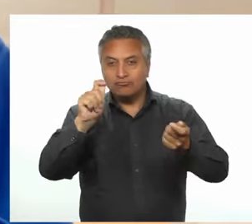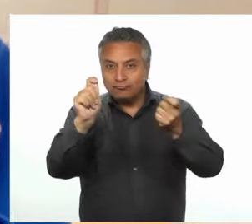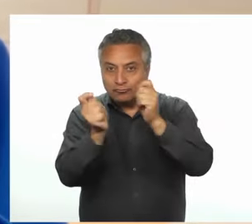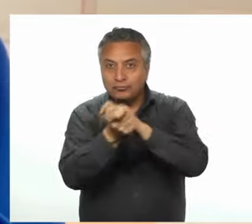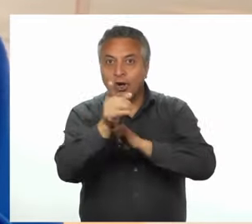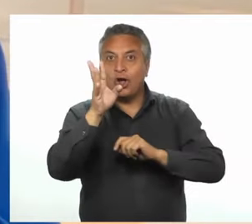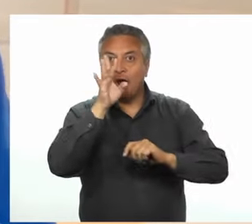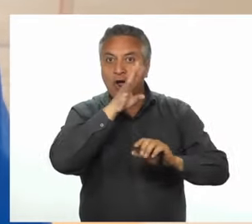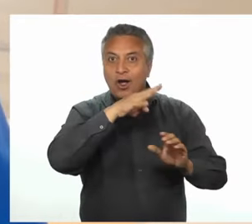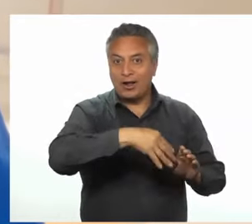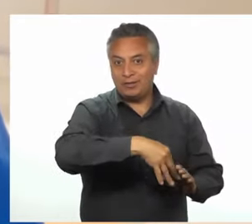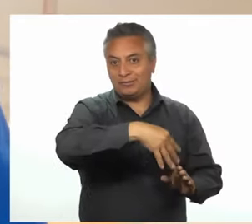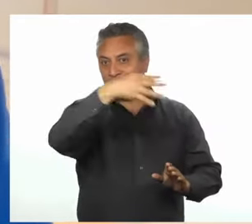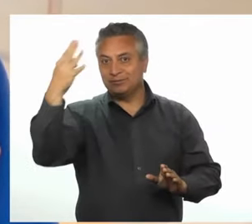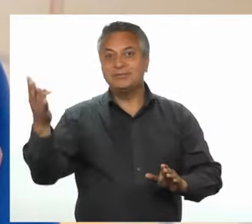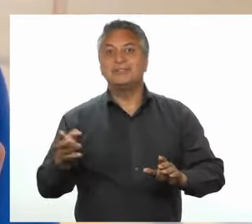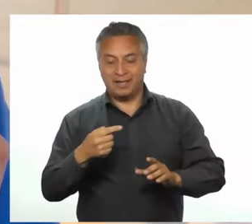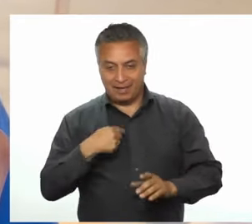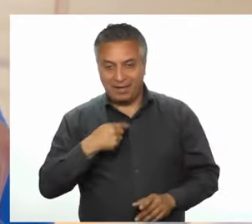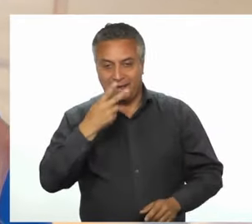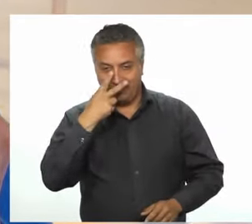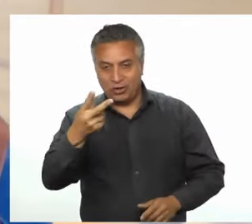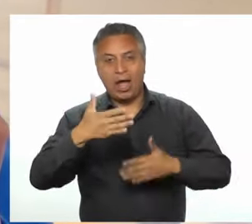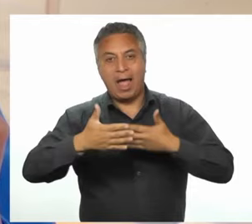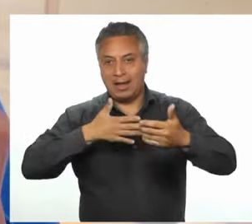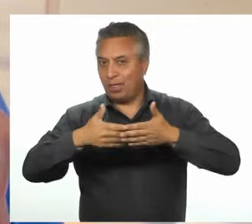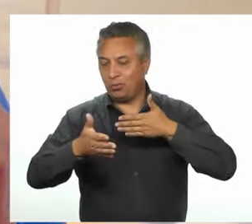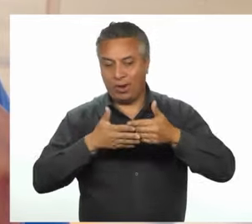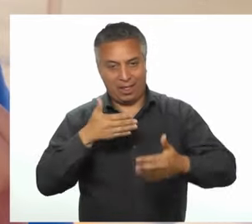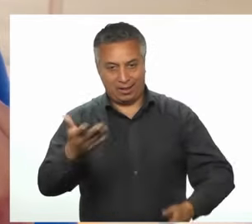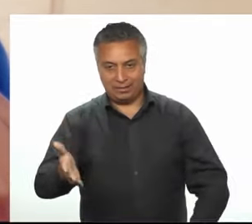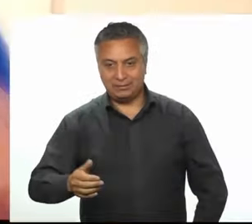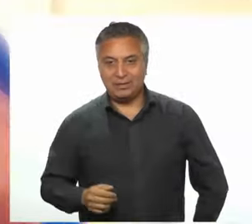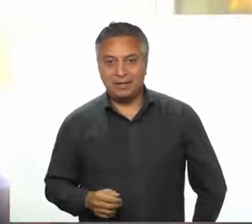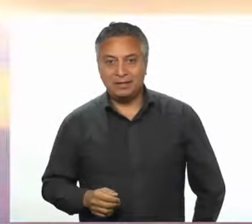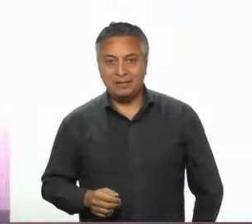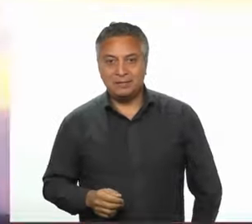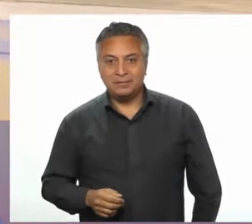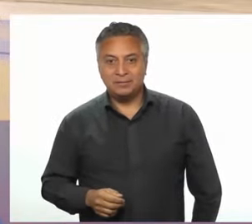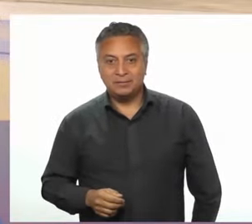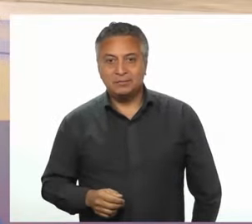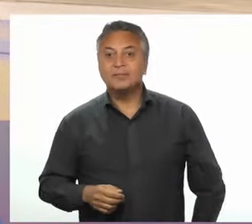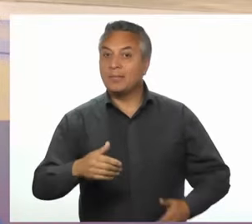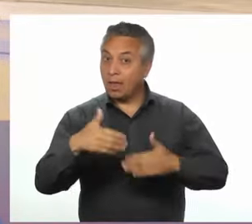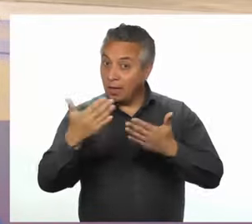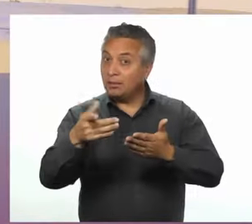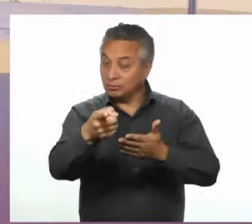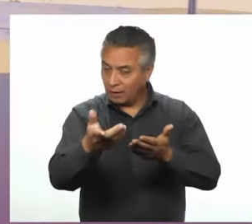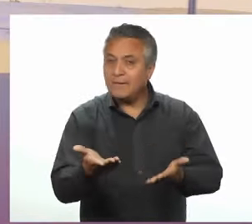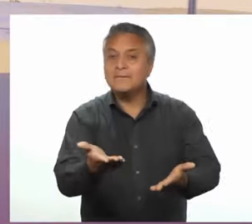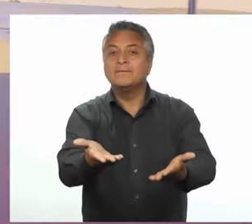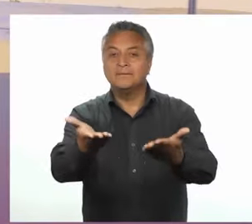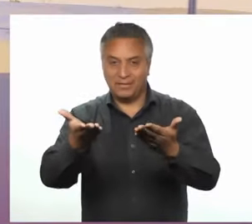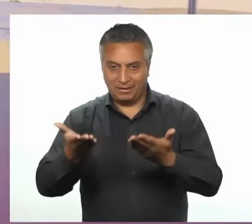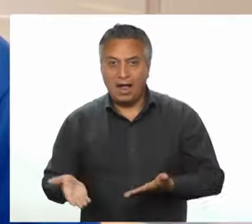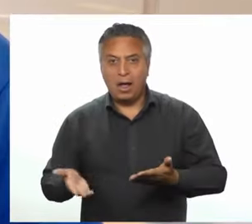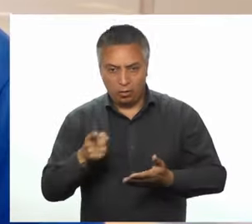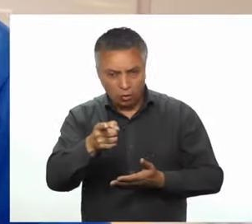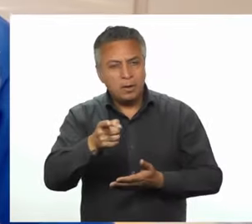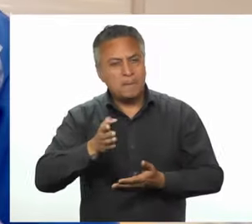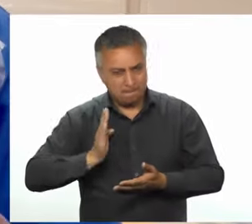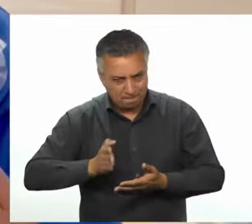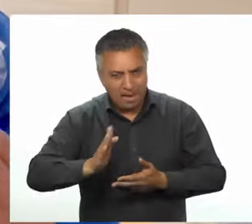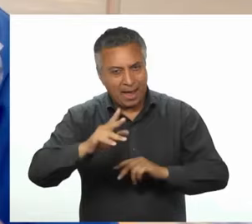arco iris que vemos en la naturaleza. Los dejo invitados a que sigan explorando